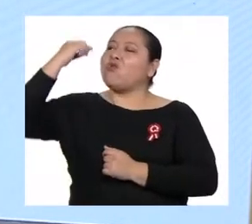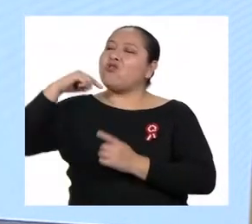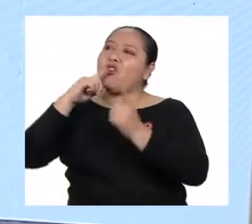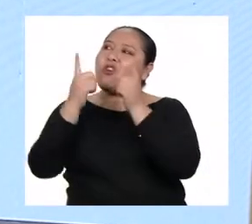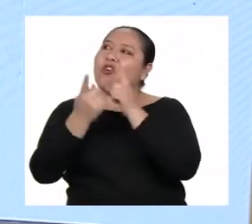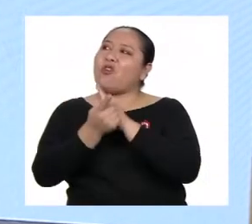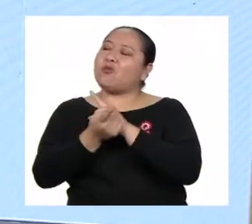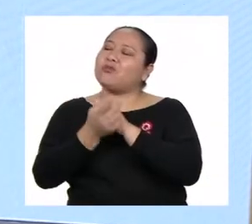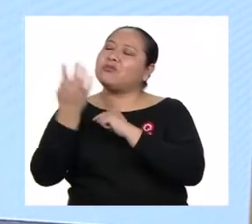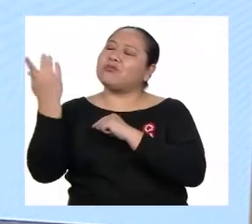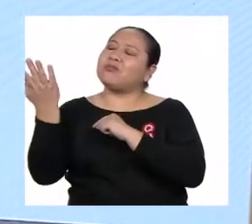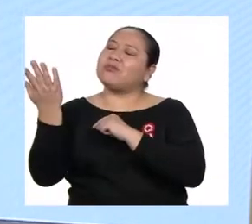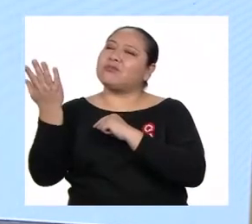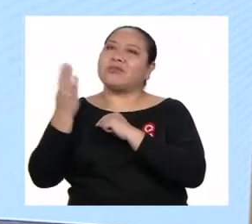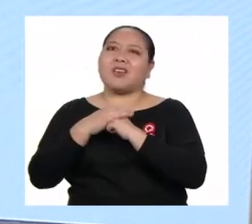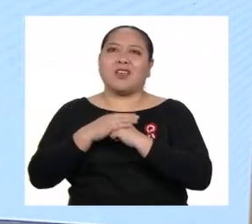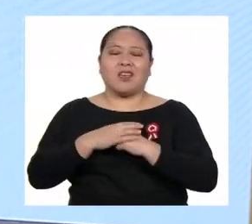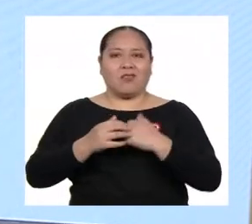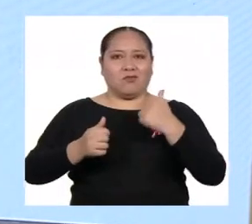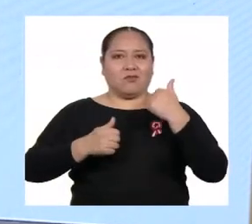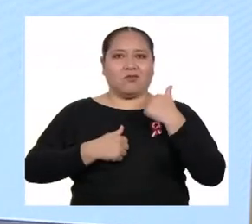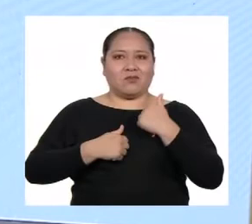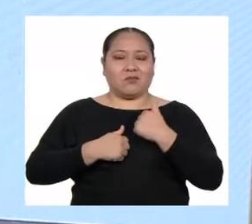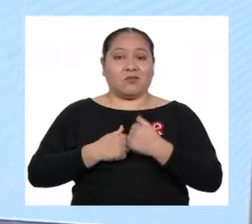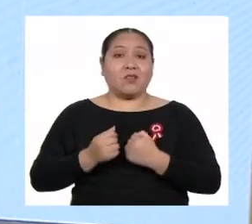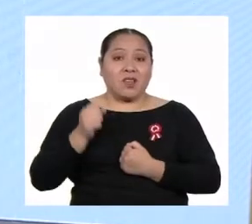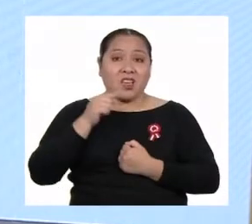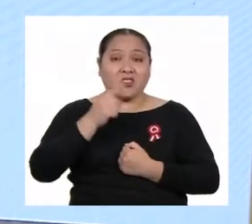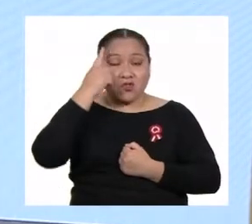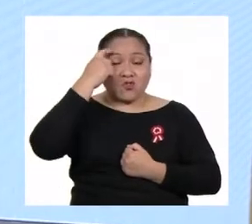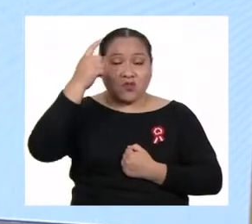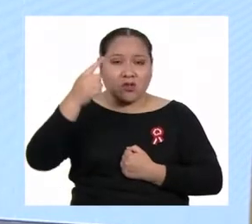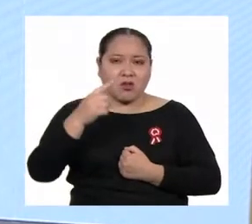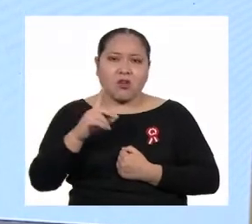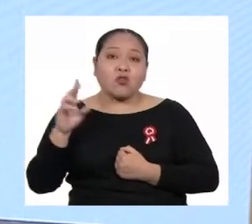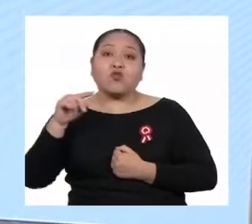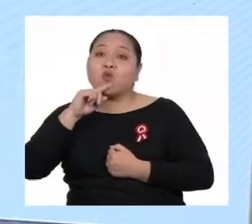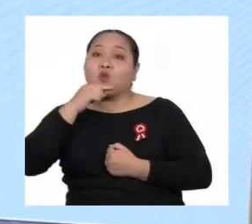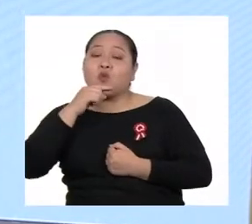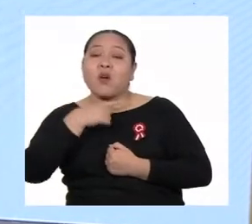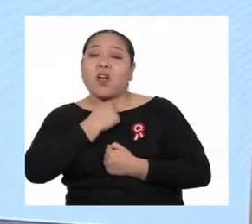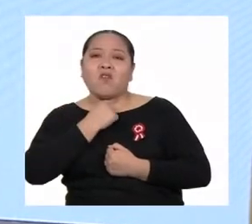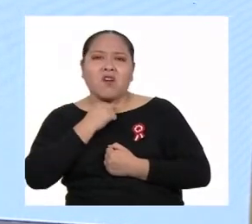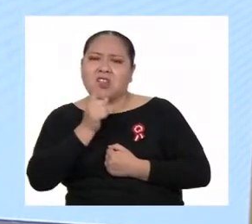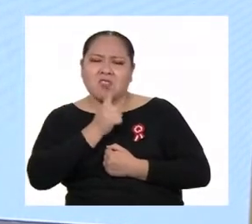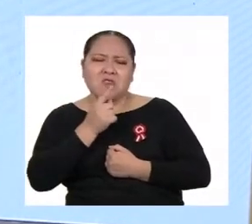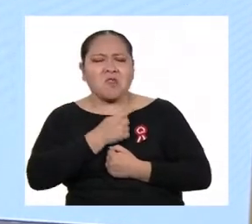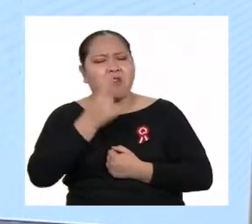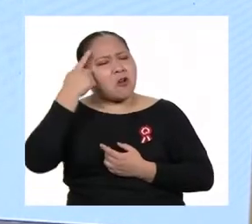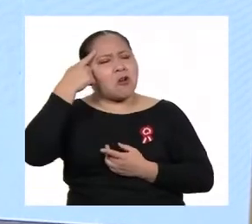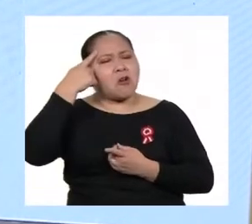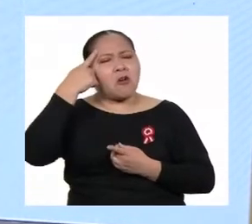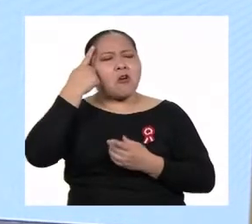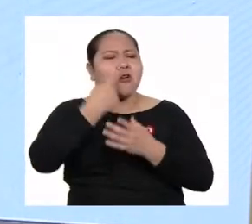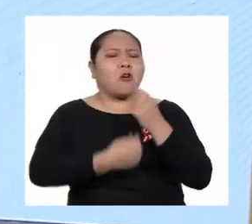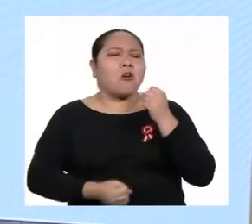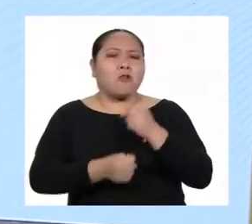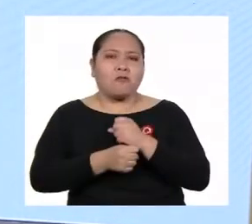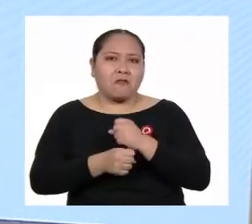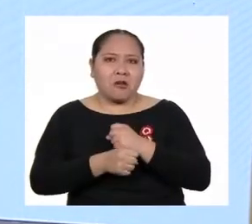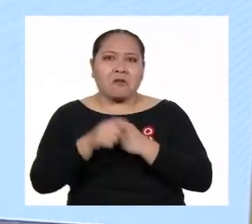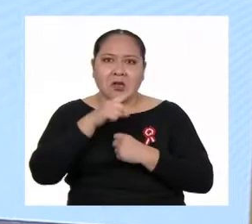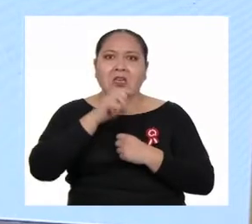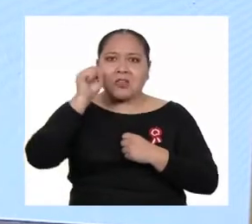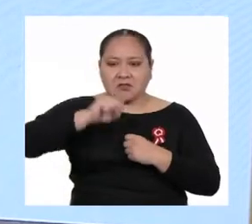Este fue un sueño que, a pesar de la poca fe que le tenía a su abuela, logró realizar, porque llegó a ser general